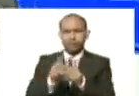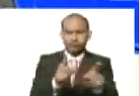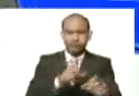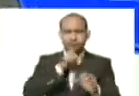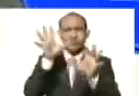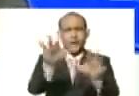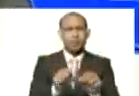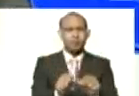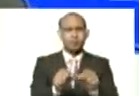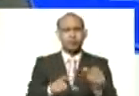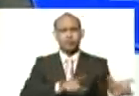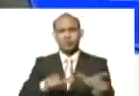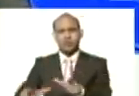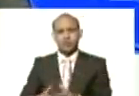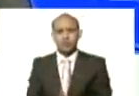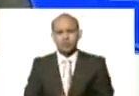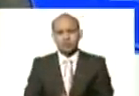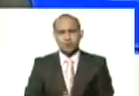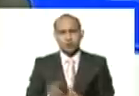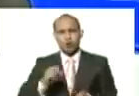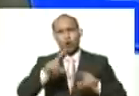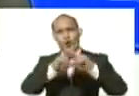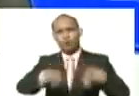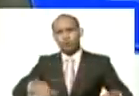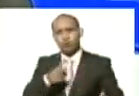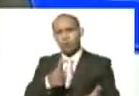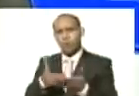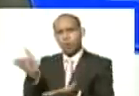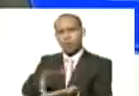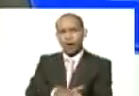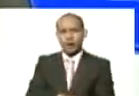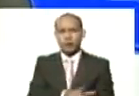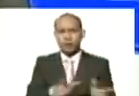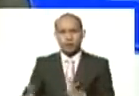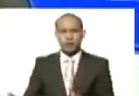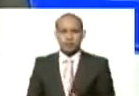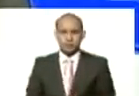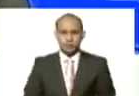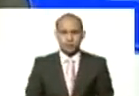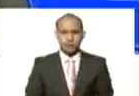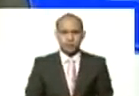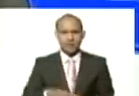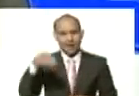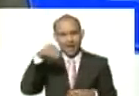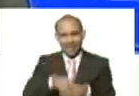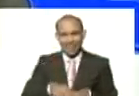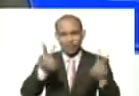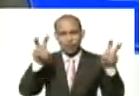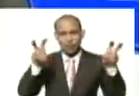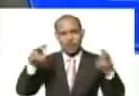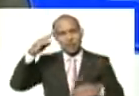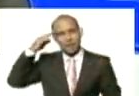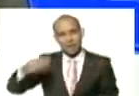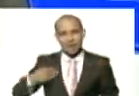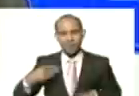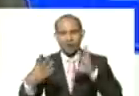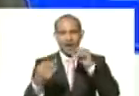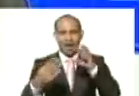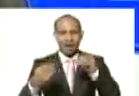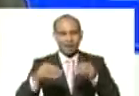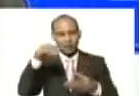hasta capturarlo o anularlo totalmente. En el plano militar estoy hablando. Estoy